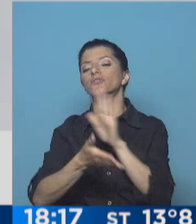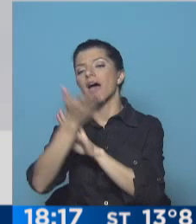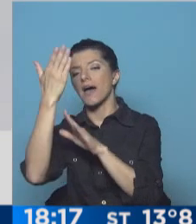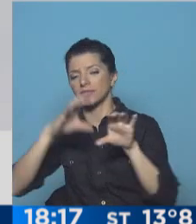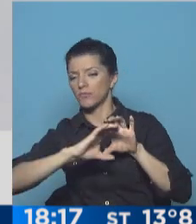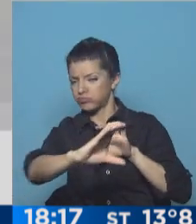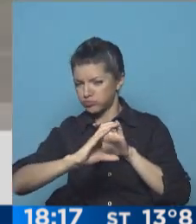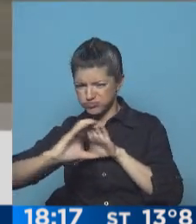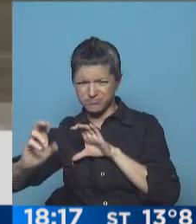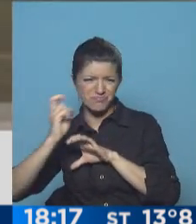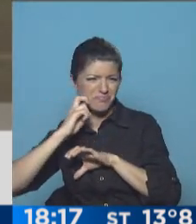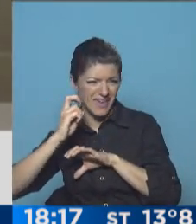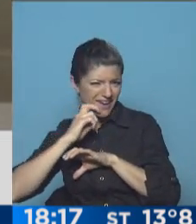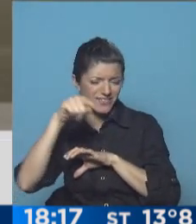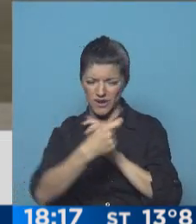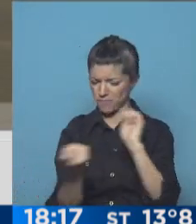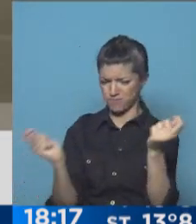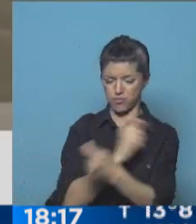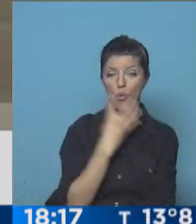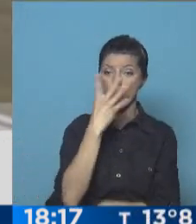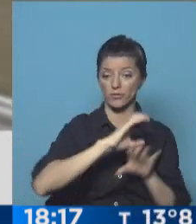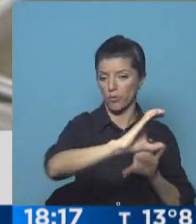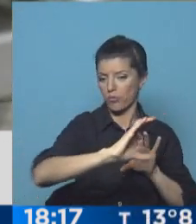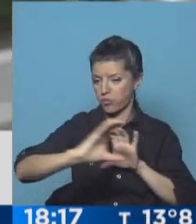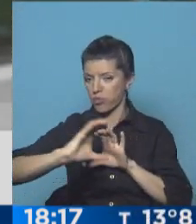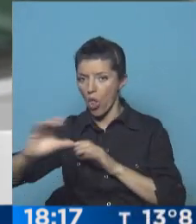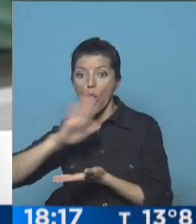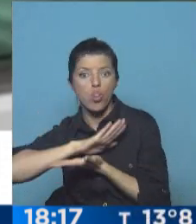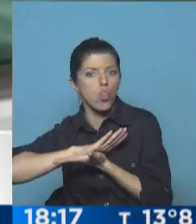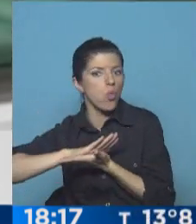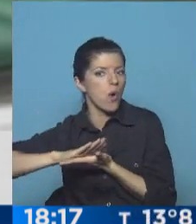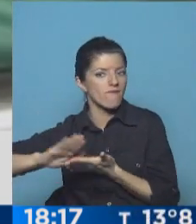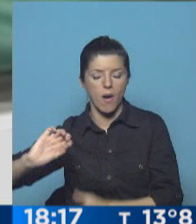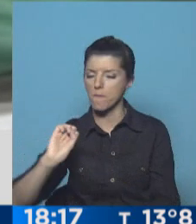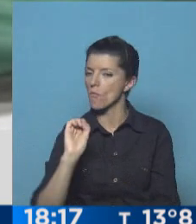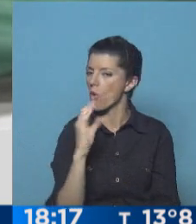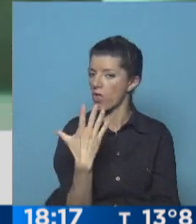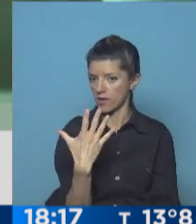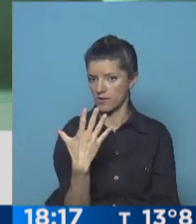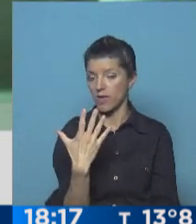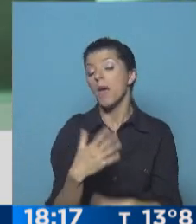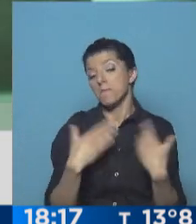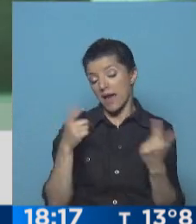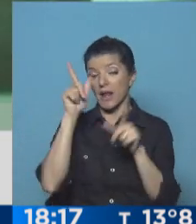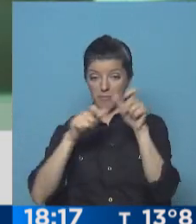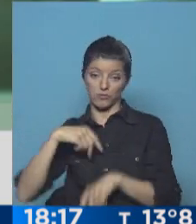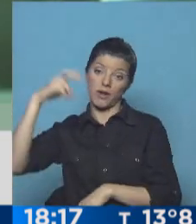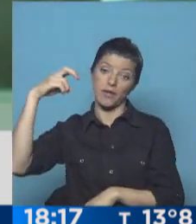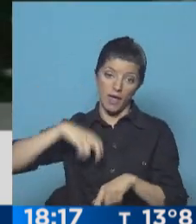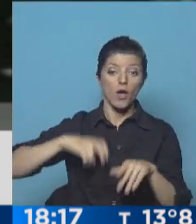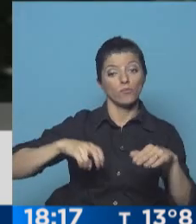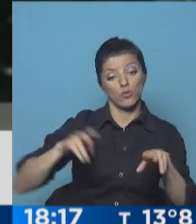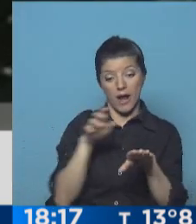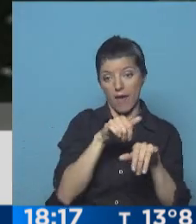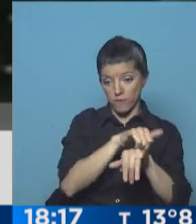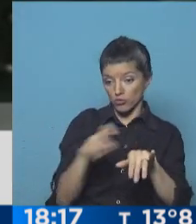telescópicas y se han instalado ahora cuatro nuevas mangas de última generación que permite a los pasajeros descender y subir a los